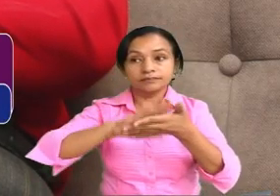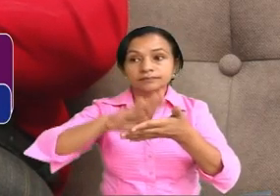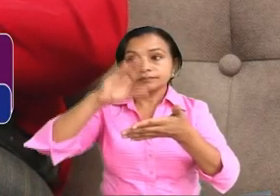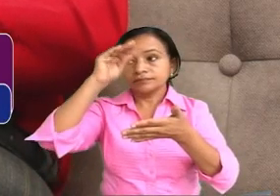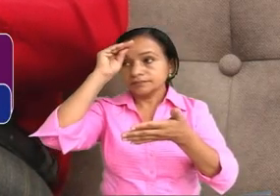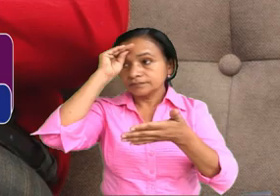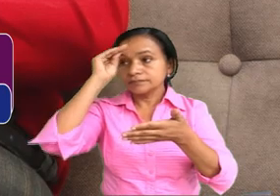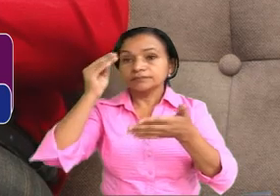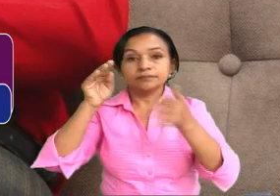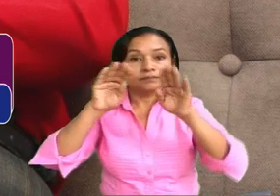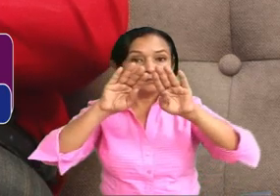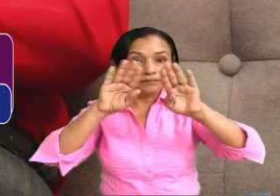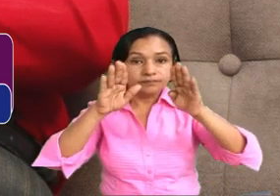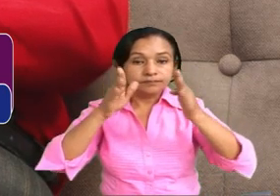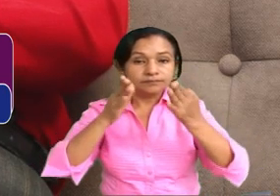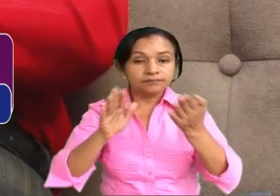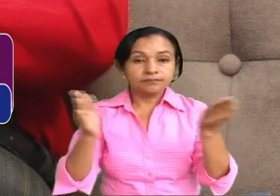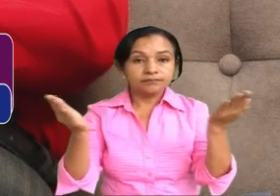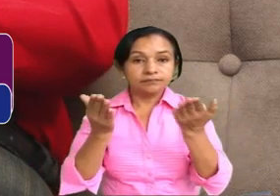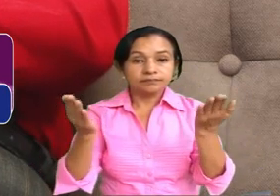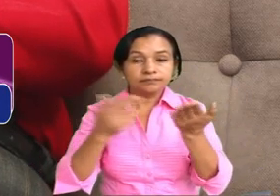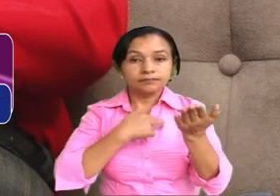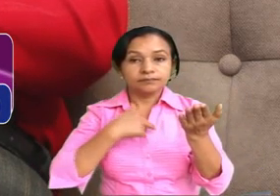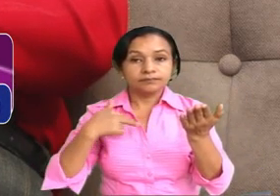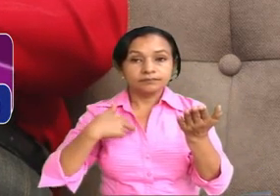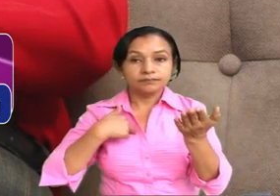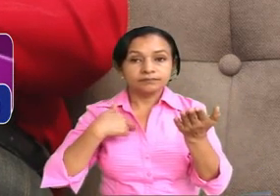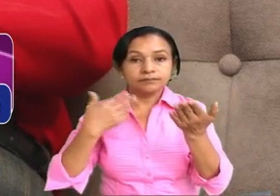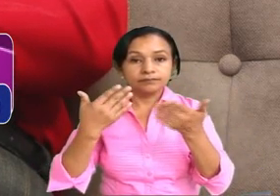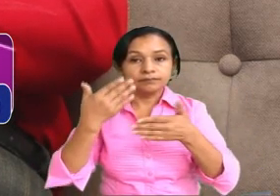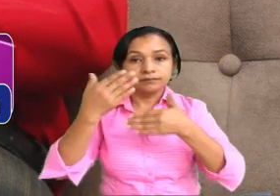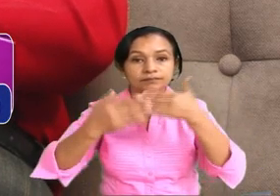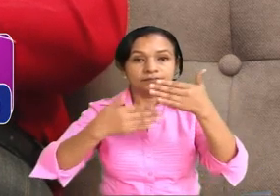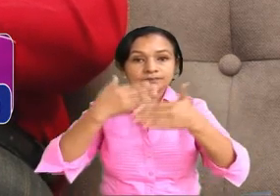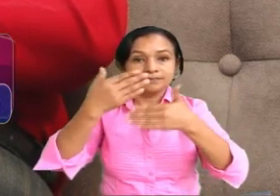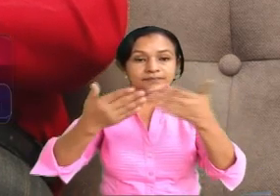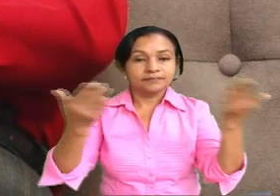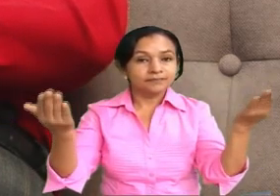mujer de cómo asociarse, aquella mujer que ha sido